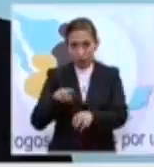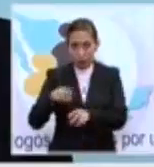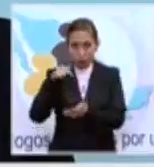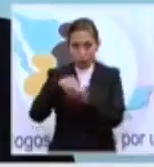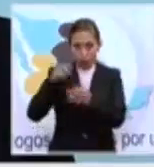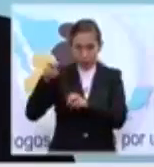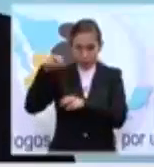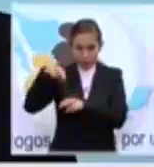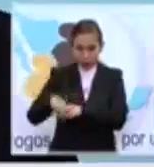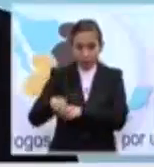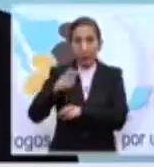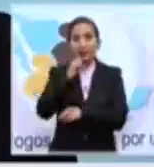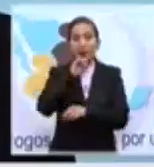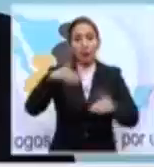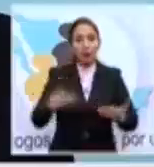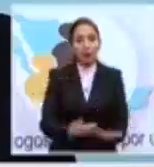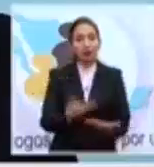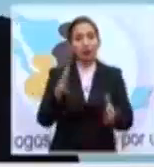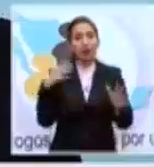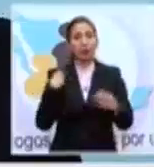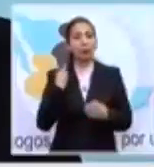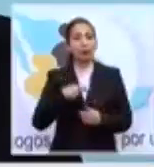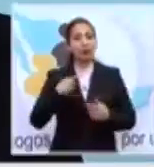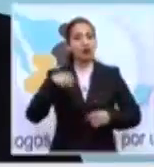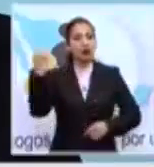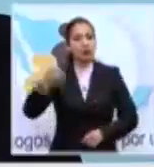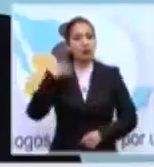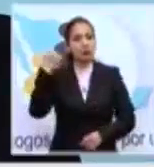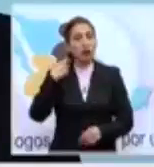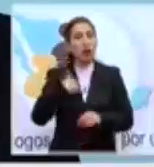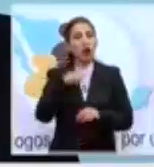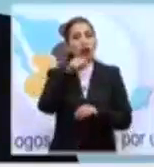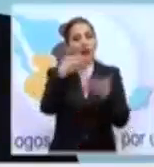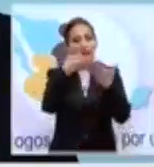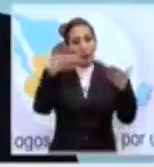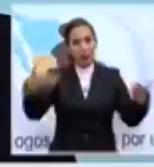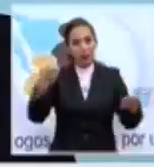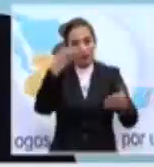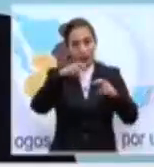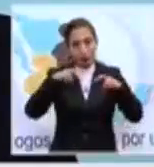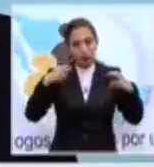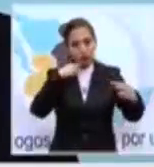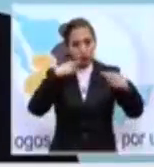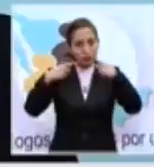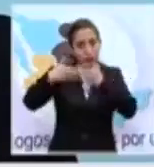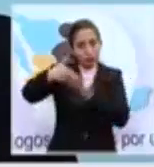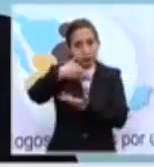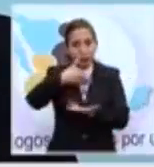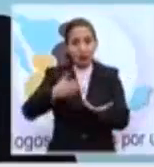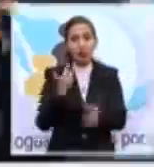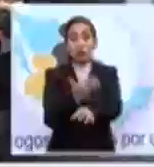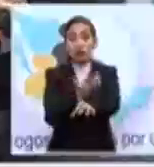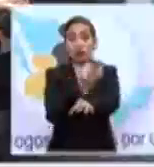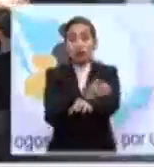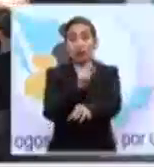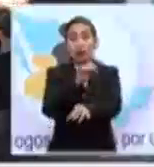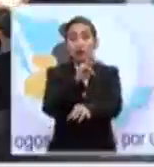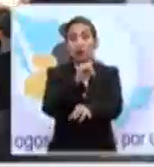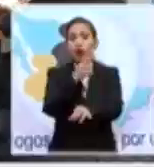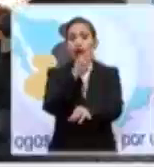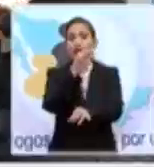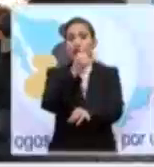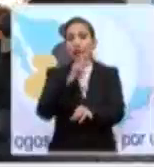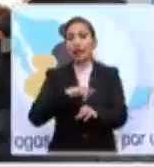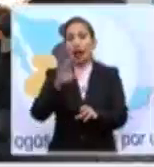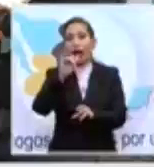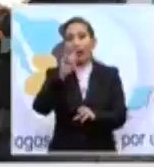su lugar. Y les presento también a los panelistas con los que se abrirá esta mesa de diálogo. Nos acompaña Mauricio García